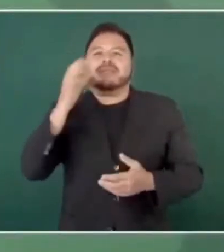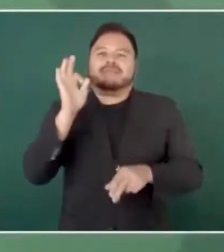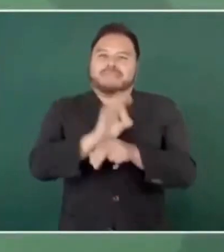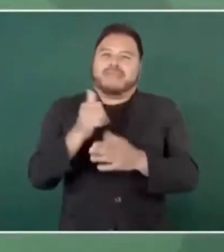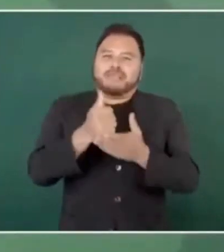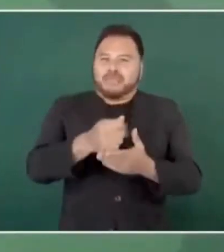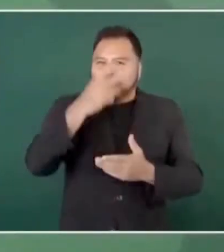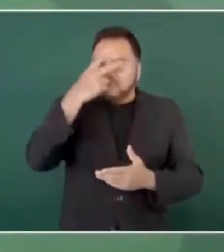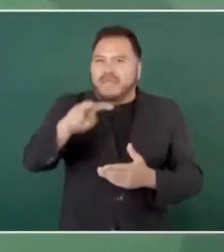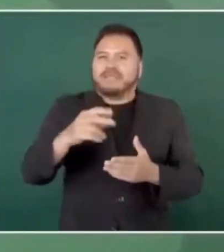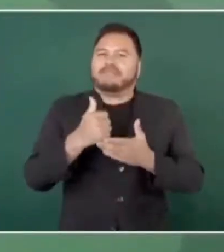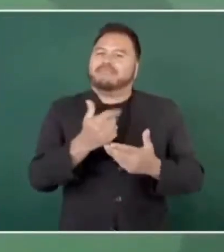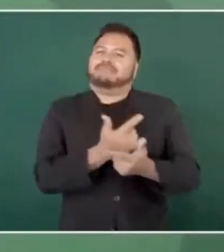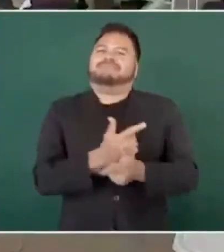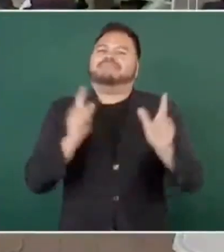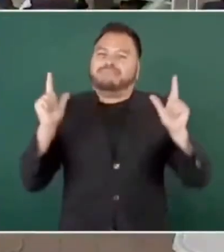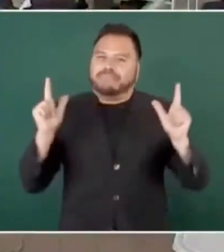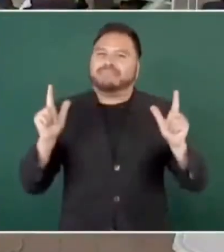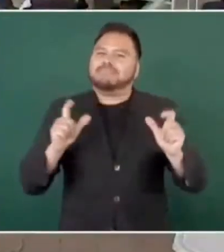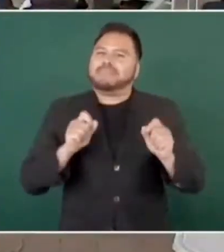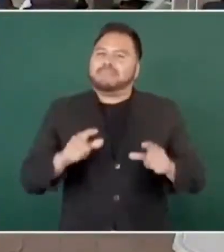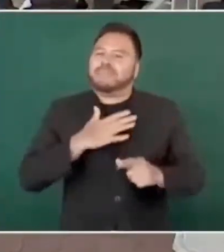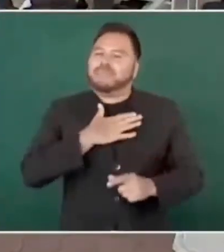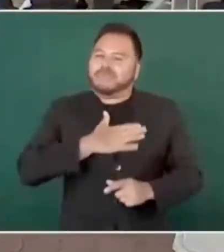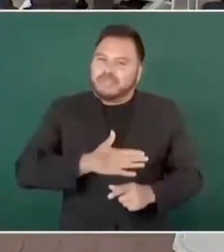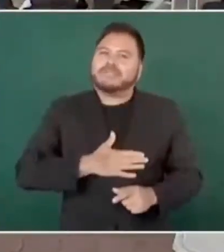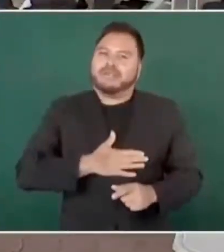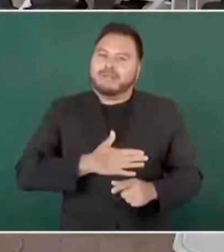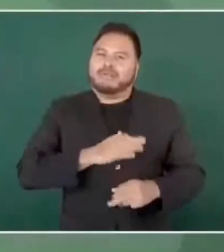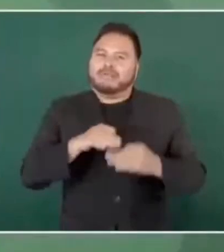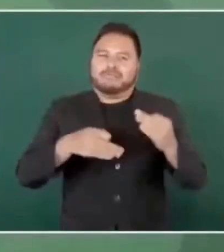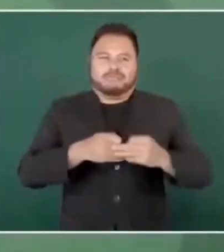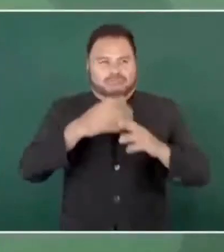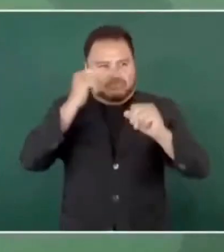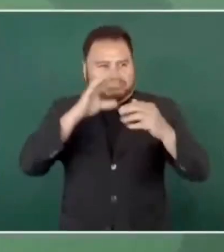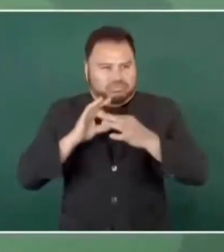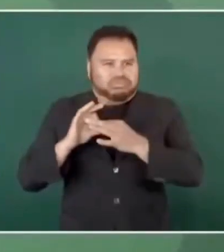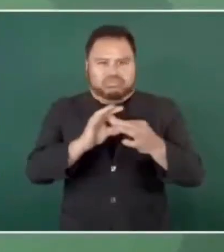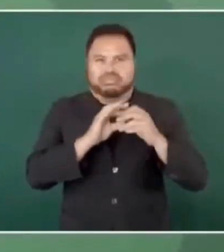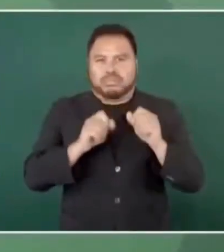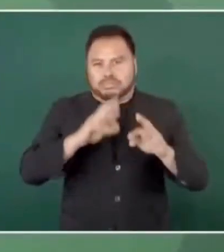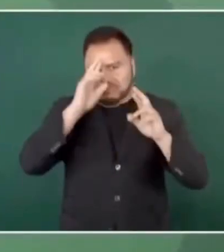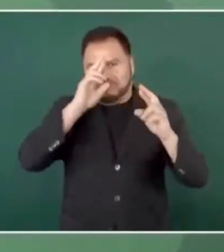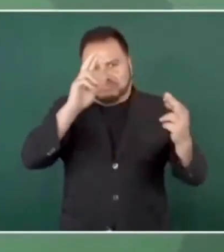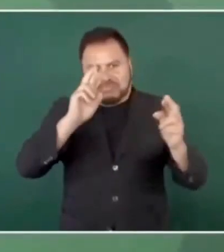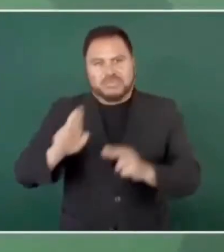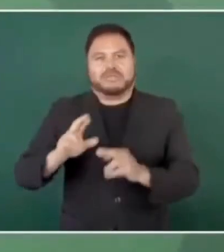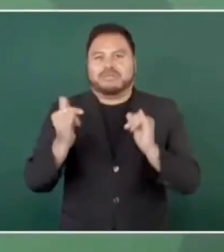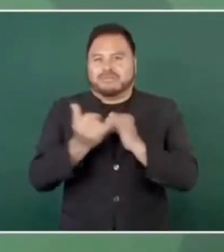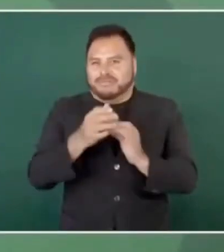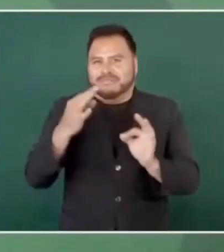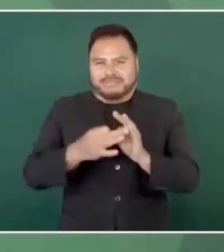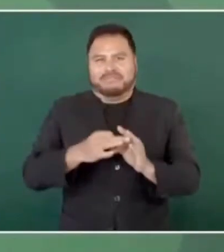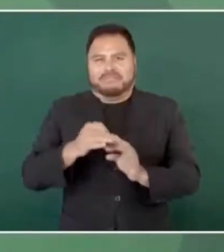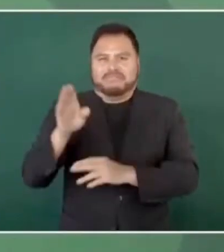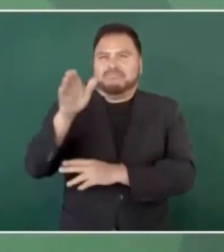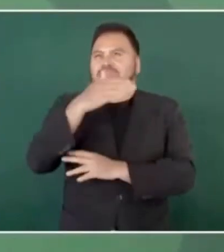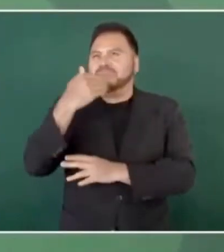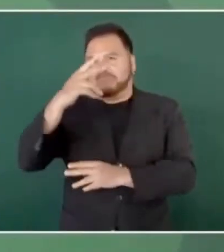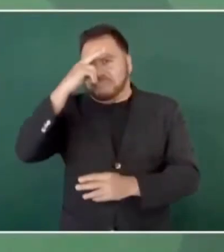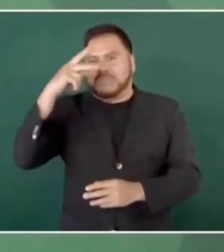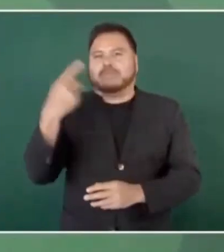país, la justicia, la democracia, el respeto a nuestra soberanía.